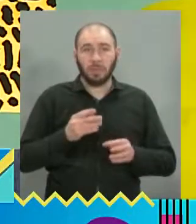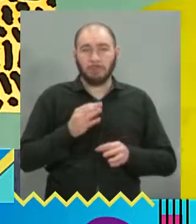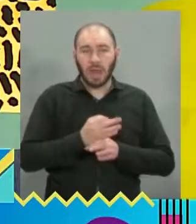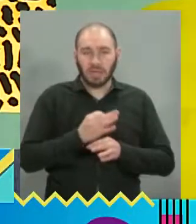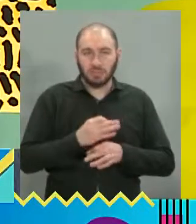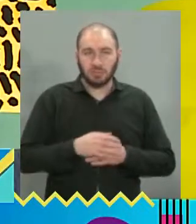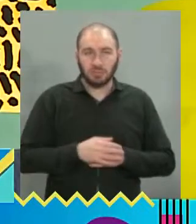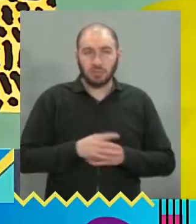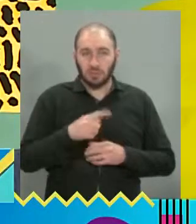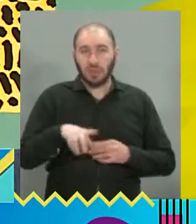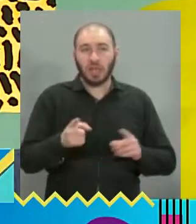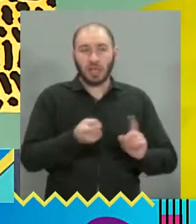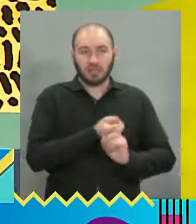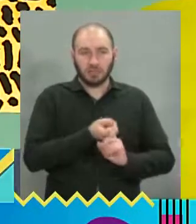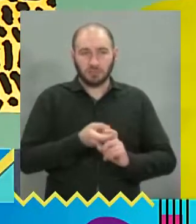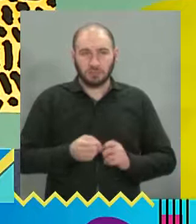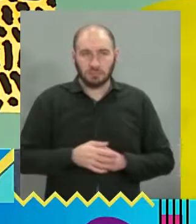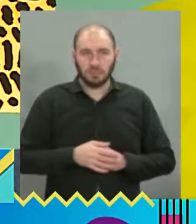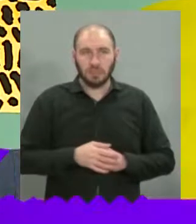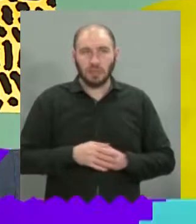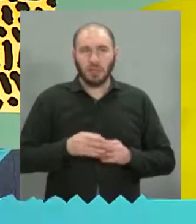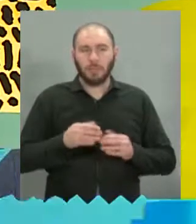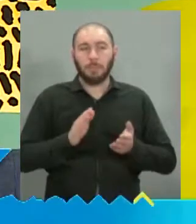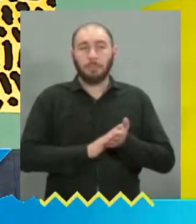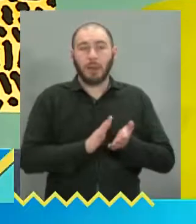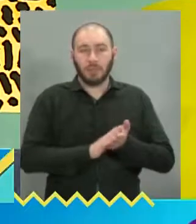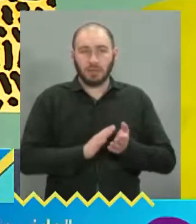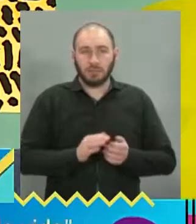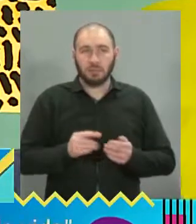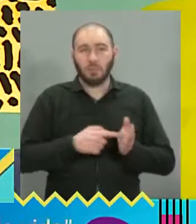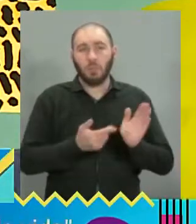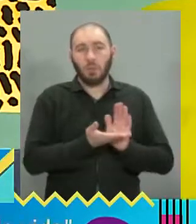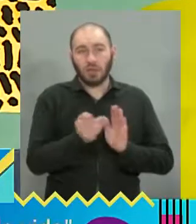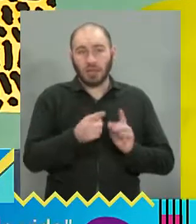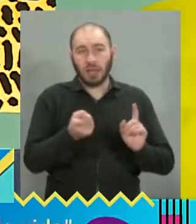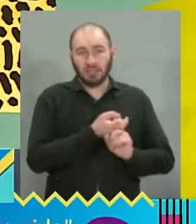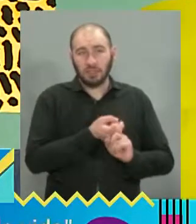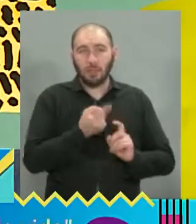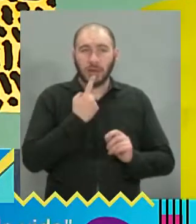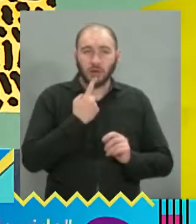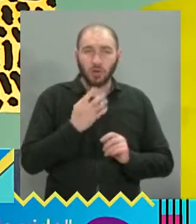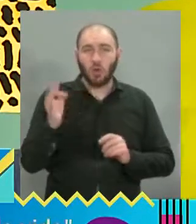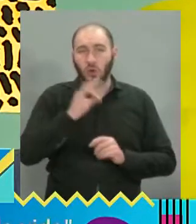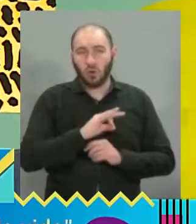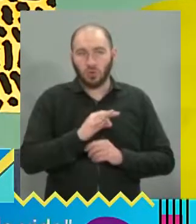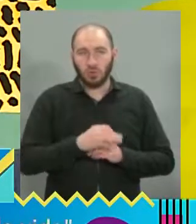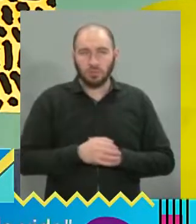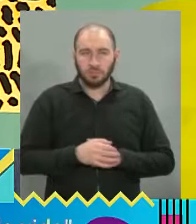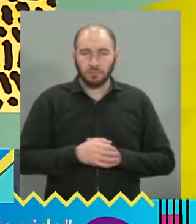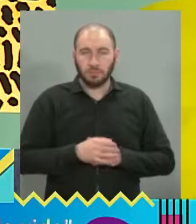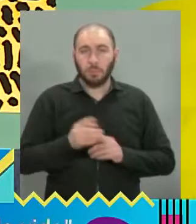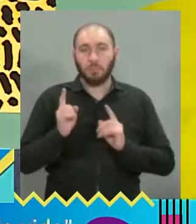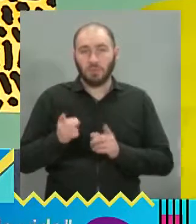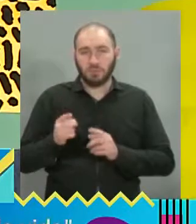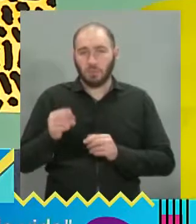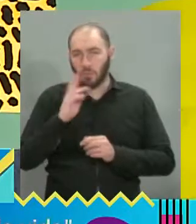maestros que se han casado y bueno, empiezan los papeles a mostrar que está casado con un varón o en el caso de una